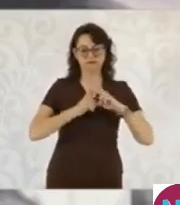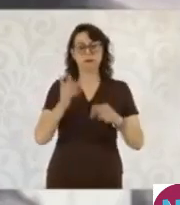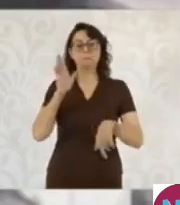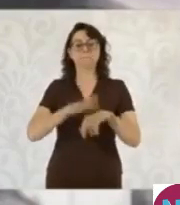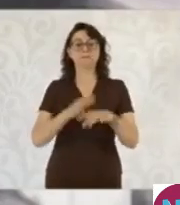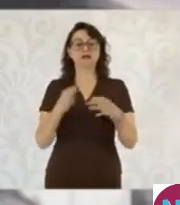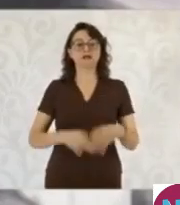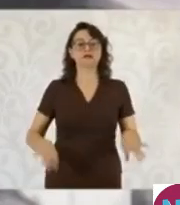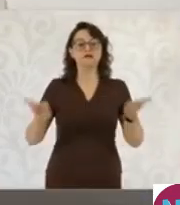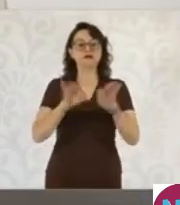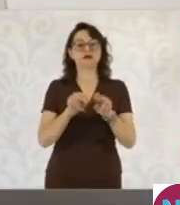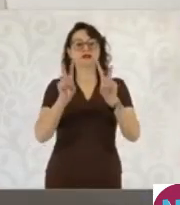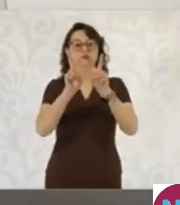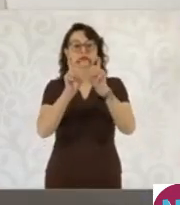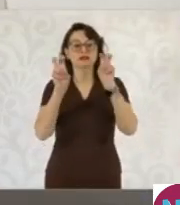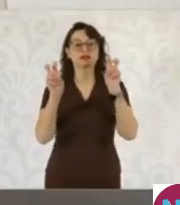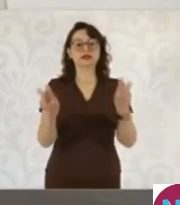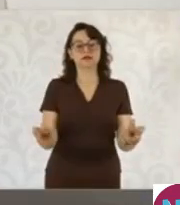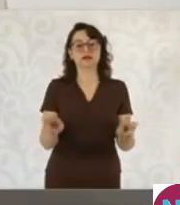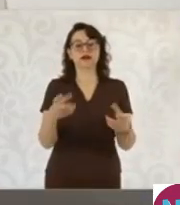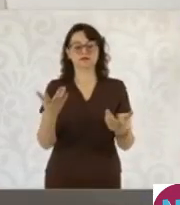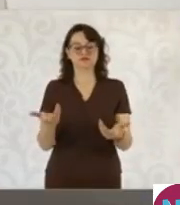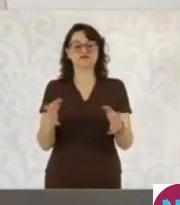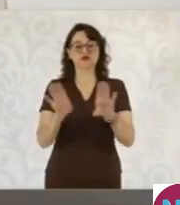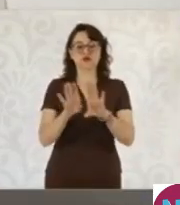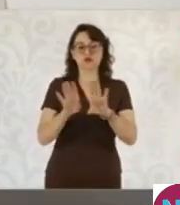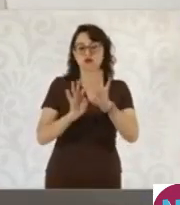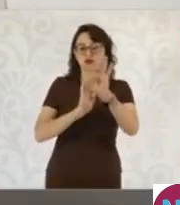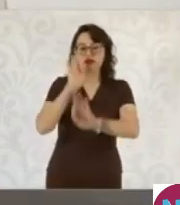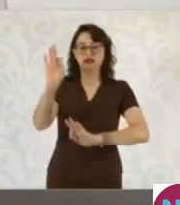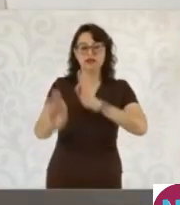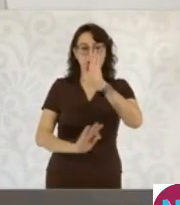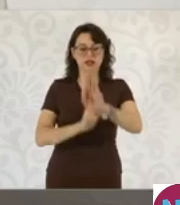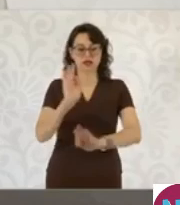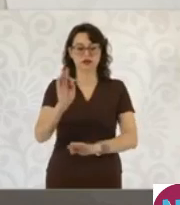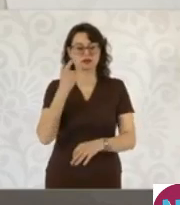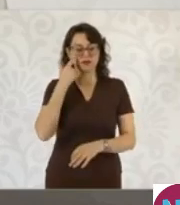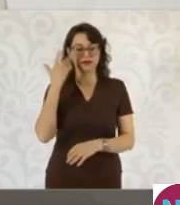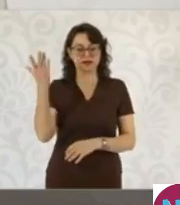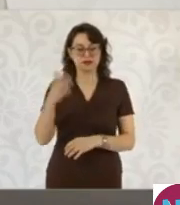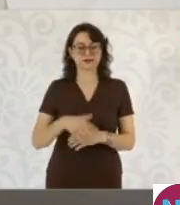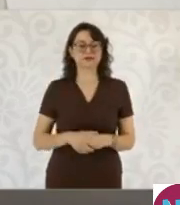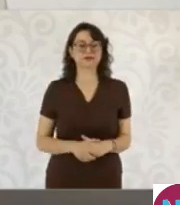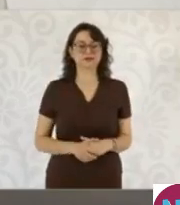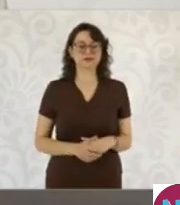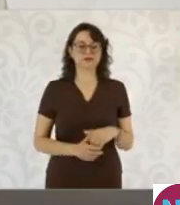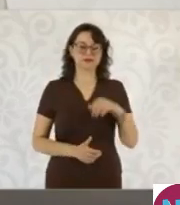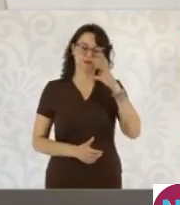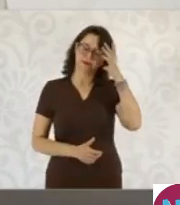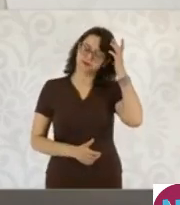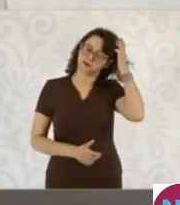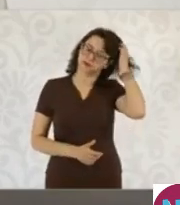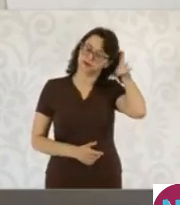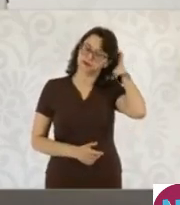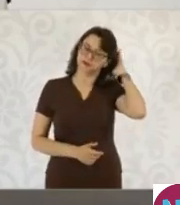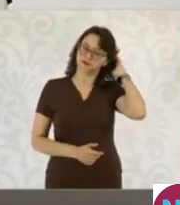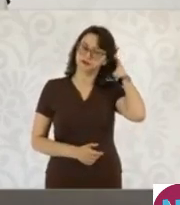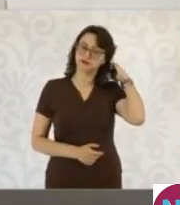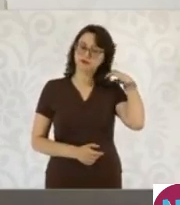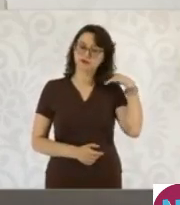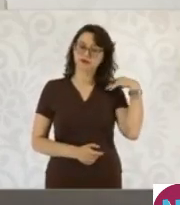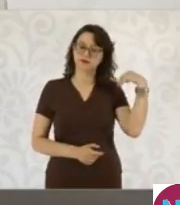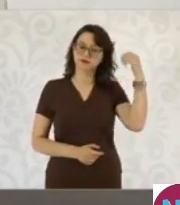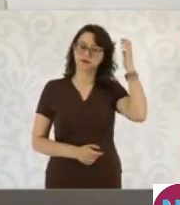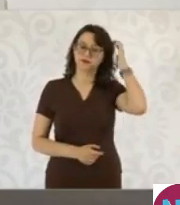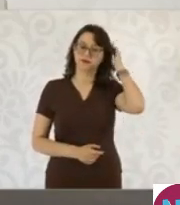el manejo clínico del dengue. Me pasa la primera diapositiva, por favor. Este programa empezó